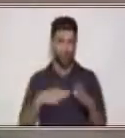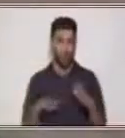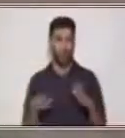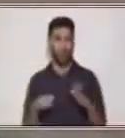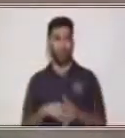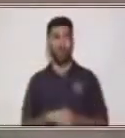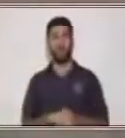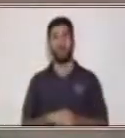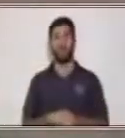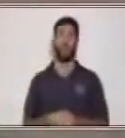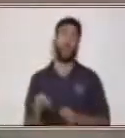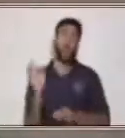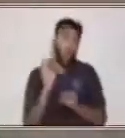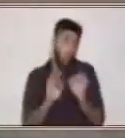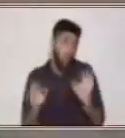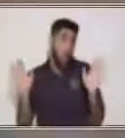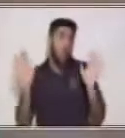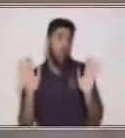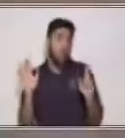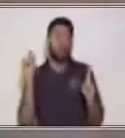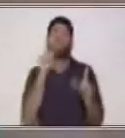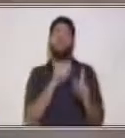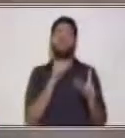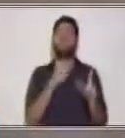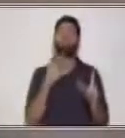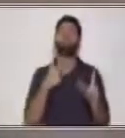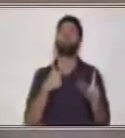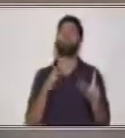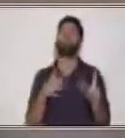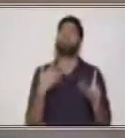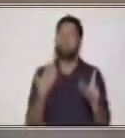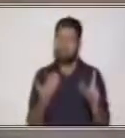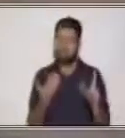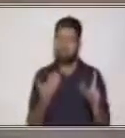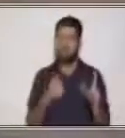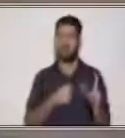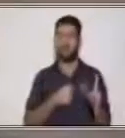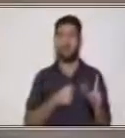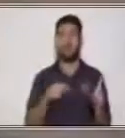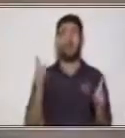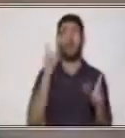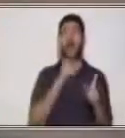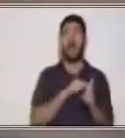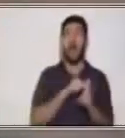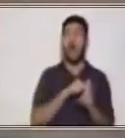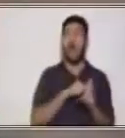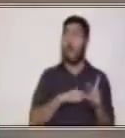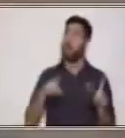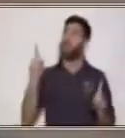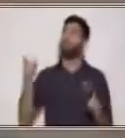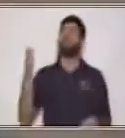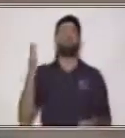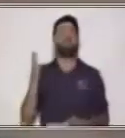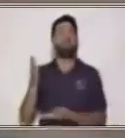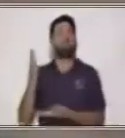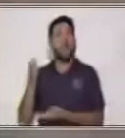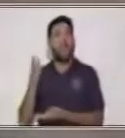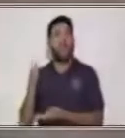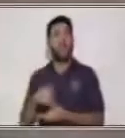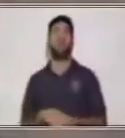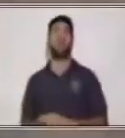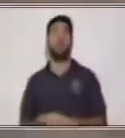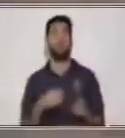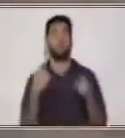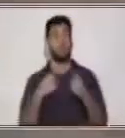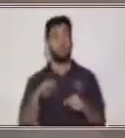ejemplo, algo que también le gusta mucho a Sara es un perro. Pero su mamá le